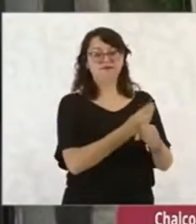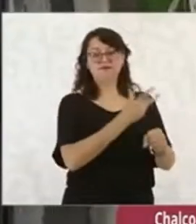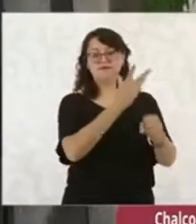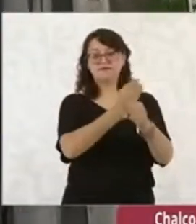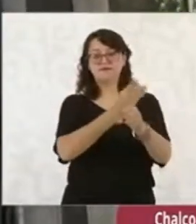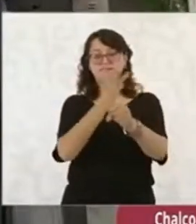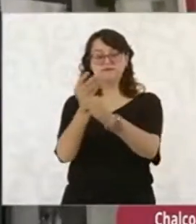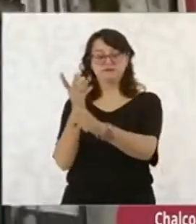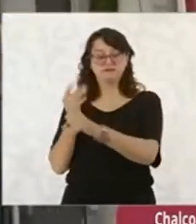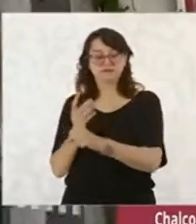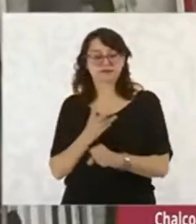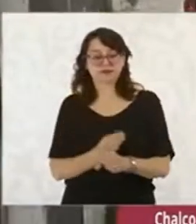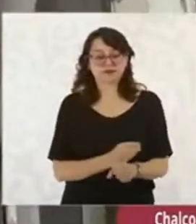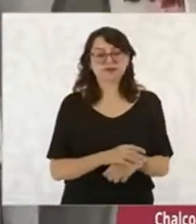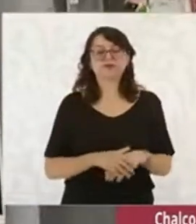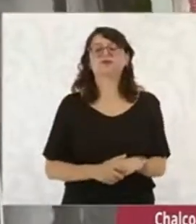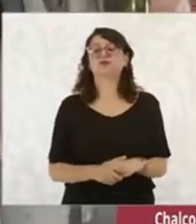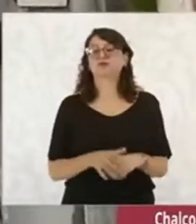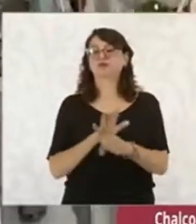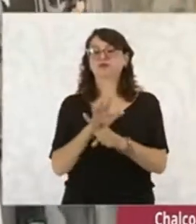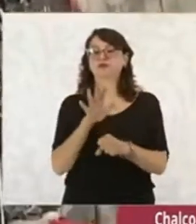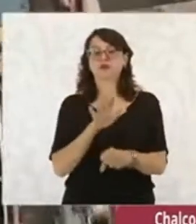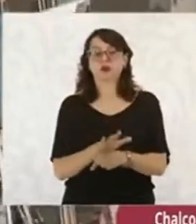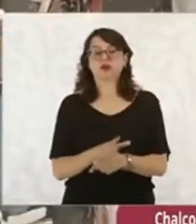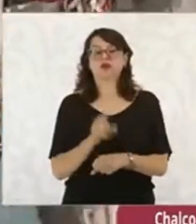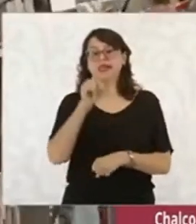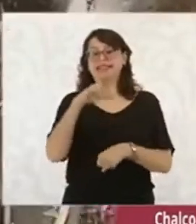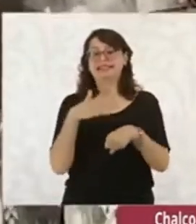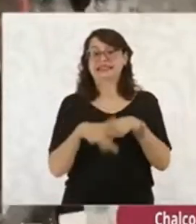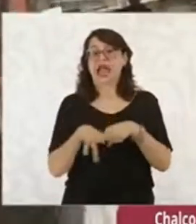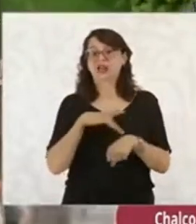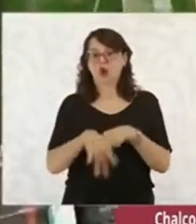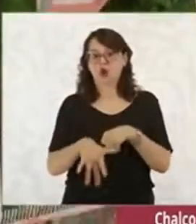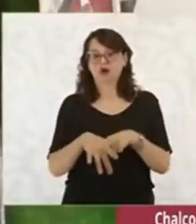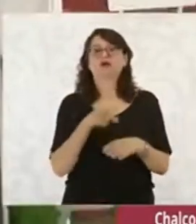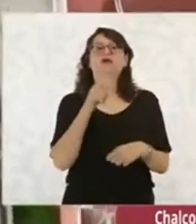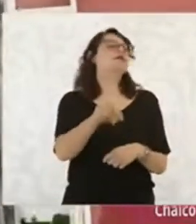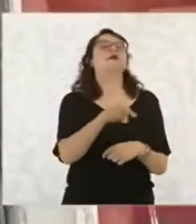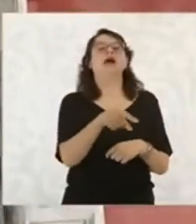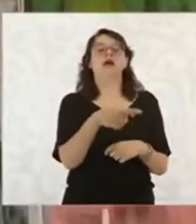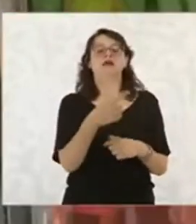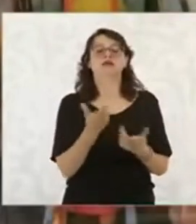destacar entre ellas el colector de Chalco, que nos ha permitido evitar